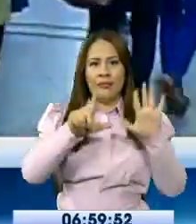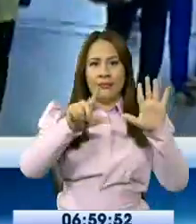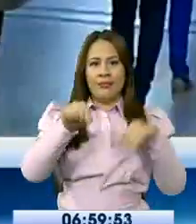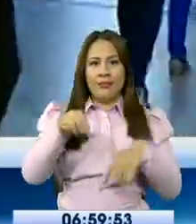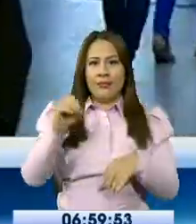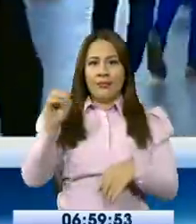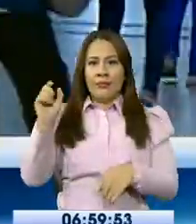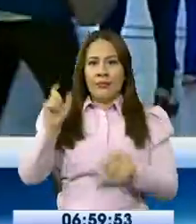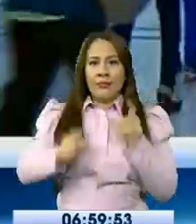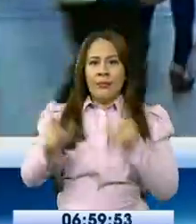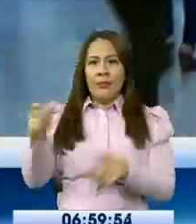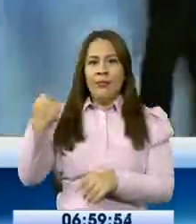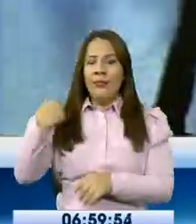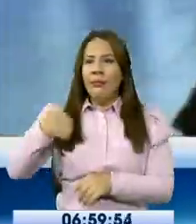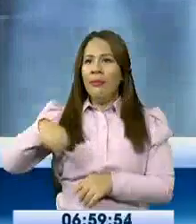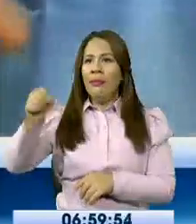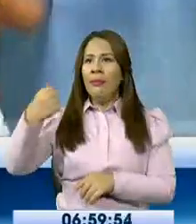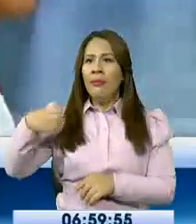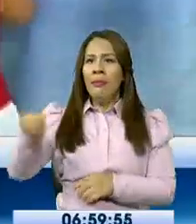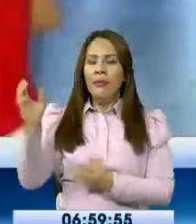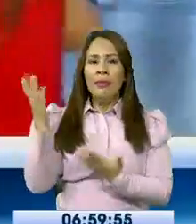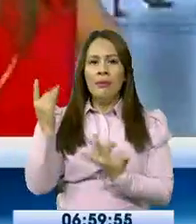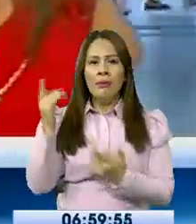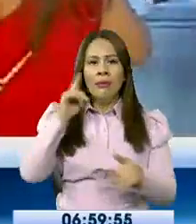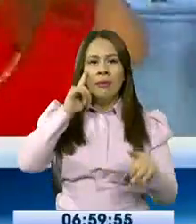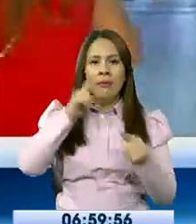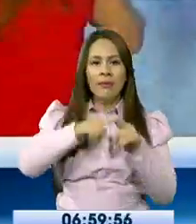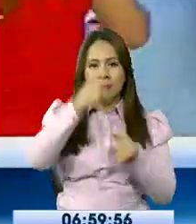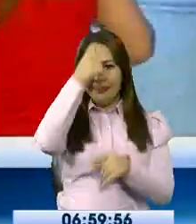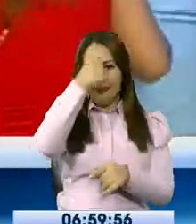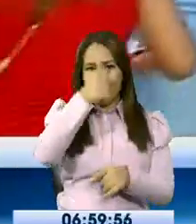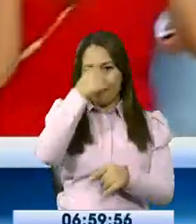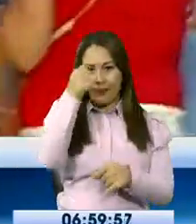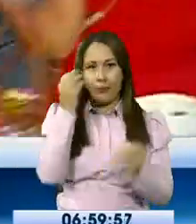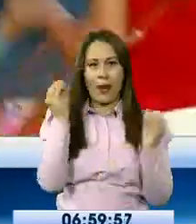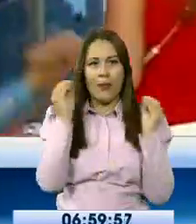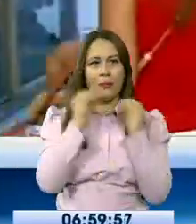personas. Se espera que hasta el domingo sean más de